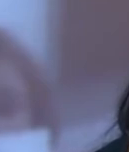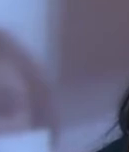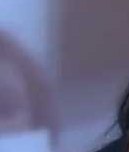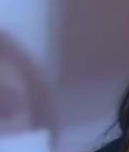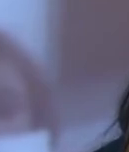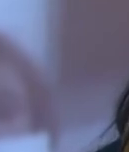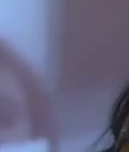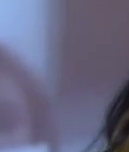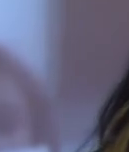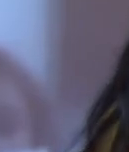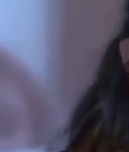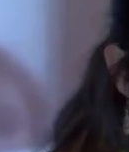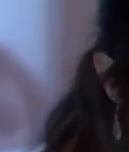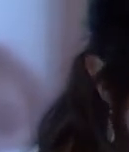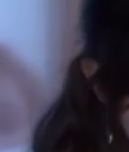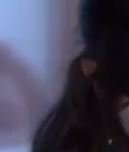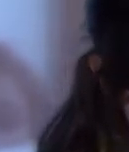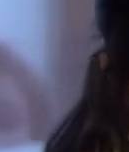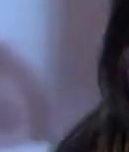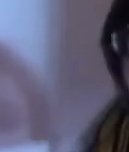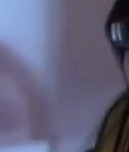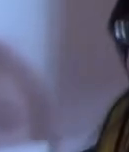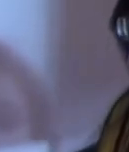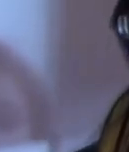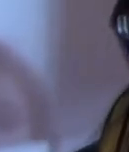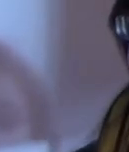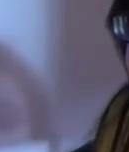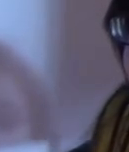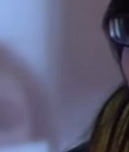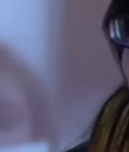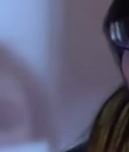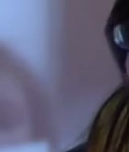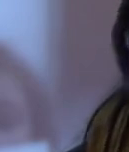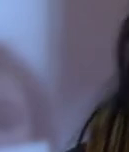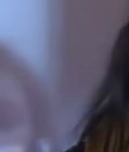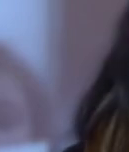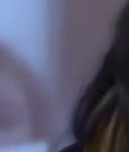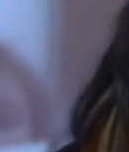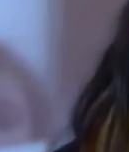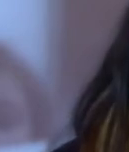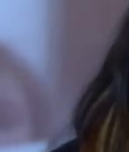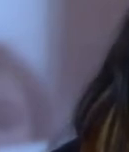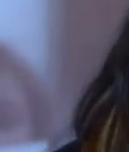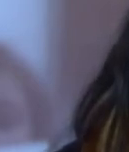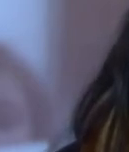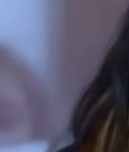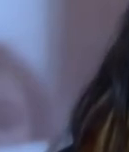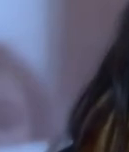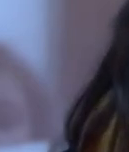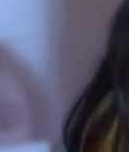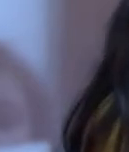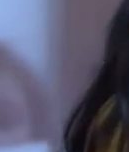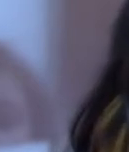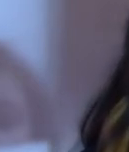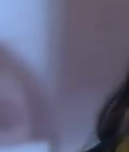que hacemos ilustración también, cómic, y la verdad es que es una maravilla. Y es un gustazo encontrar un sitio en el que haya tanta gente aficionada a estos temas, que se pueda juntar y puedan compartir estas